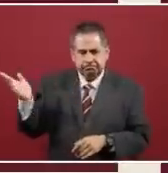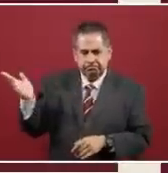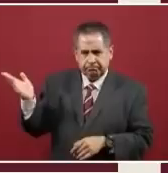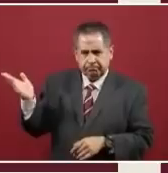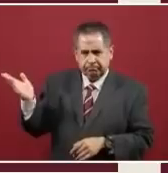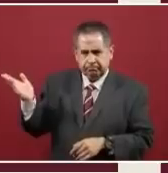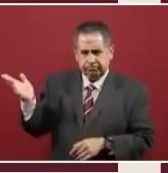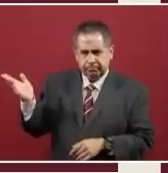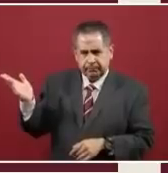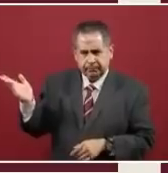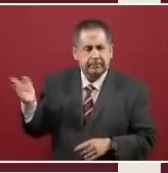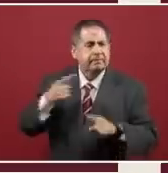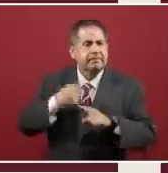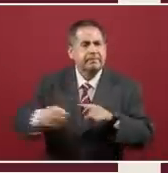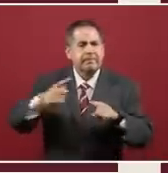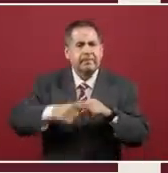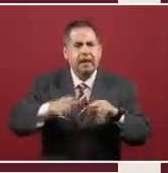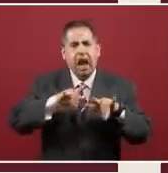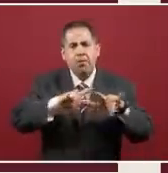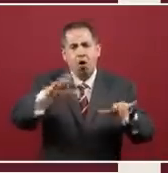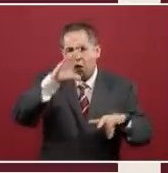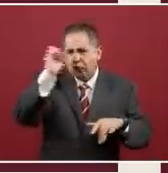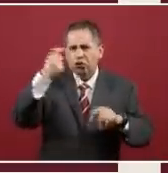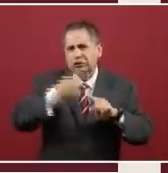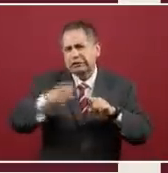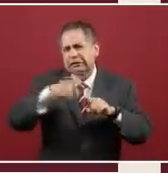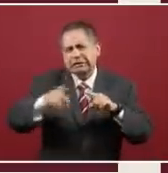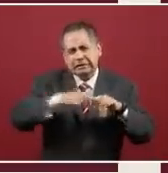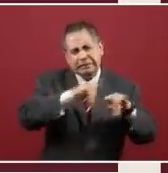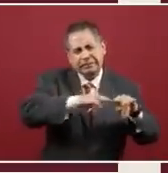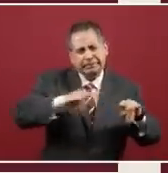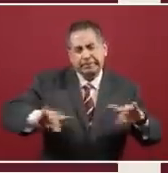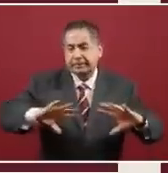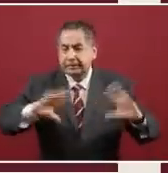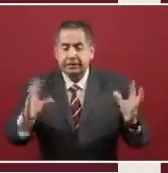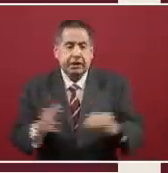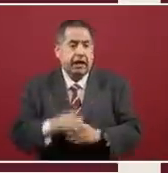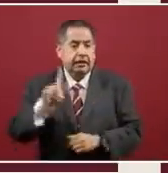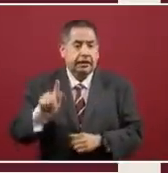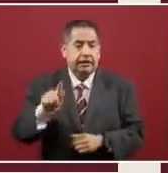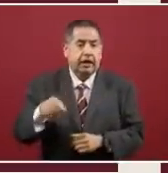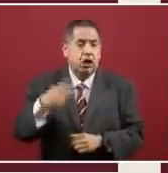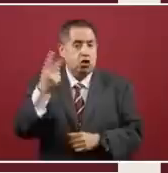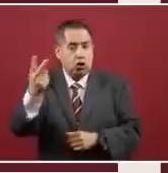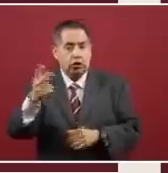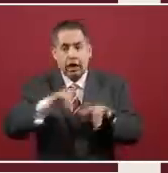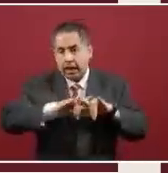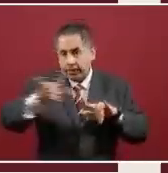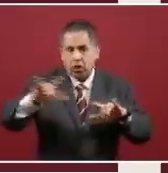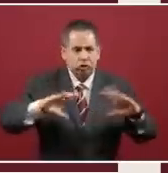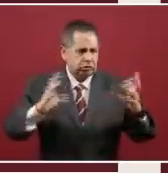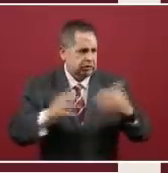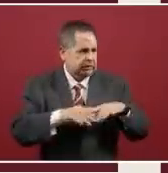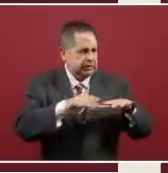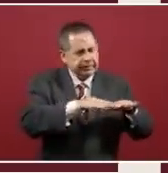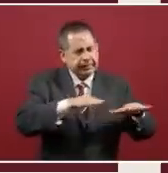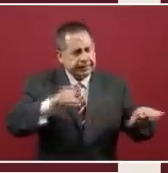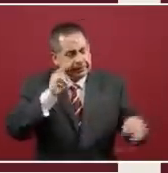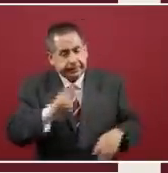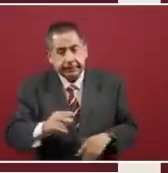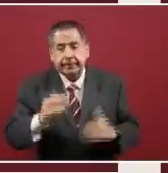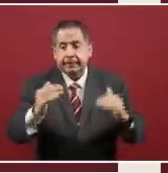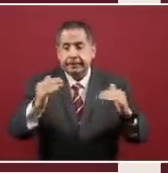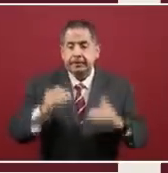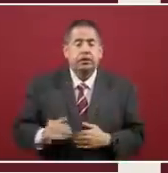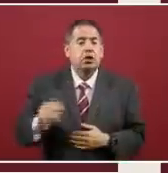todas las aeronaves que estaremos ya iniciando con el proceso de venta, son las 72 antes mencionadas. Asimismo, podrán ver también la página de